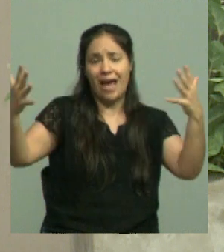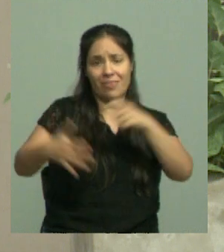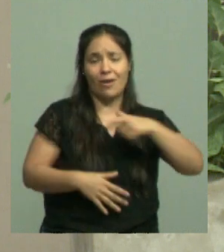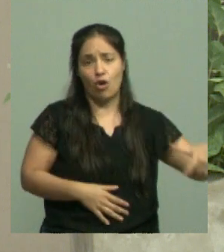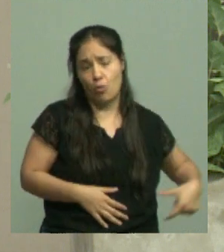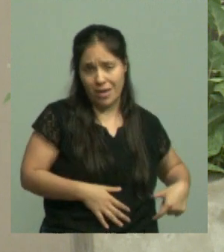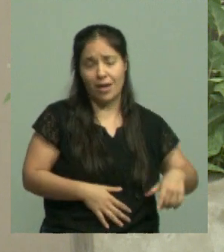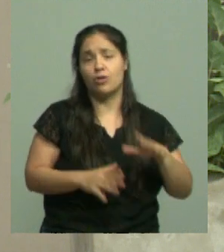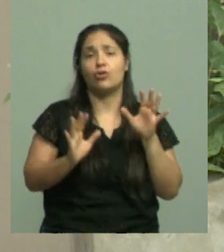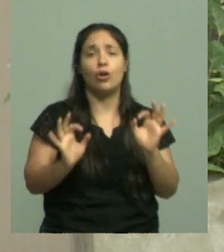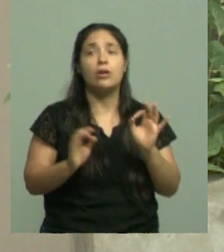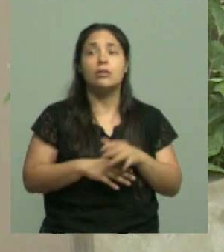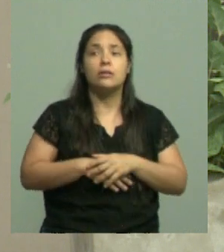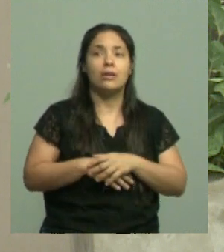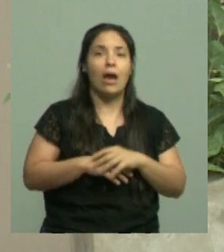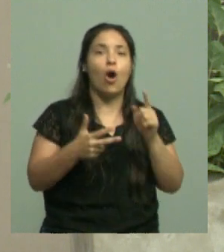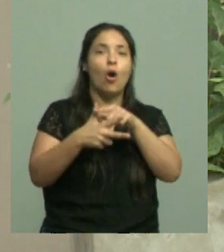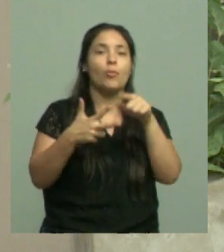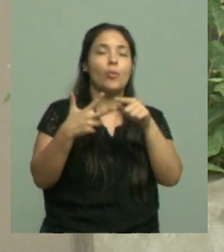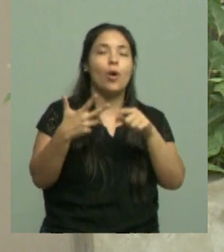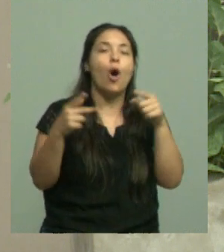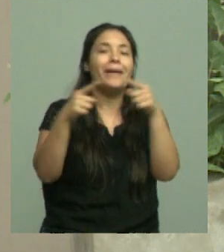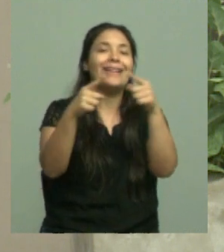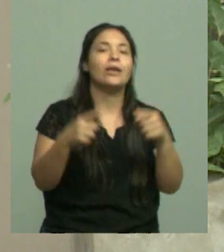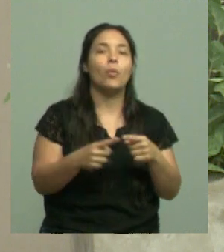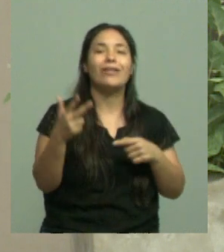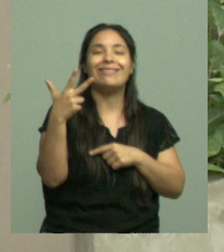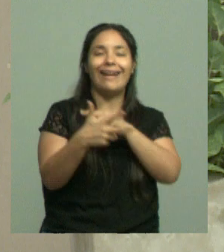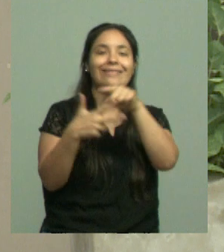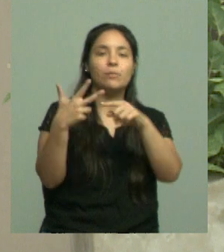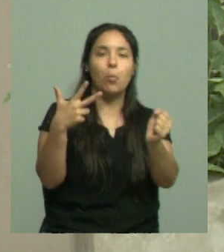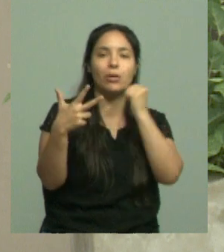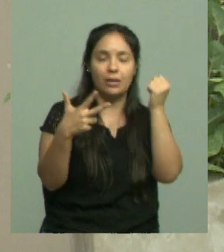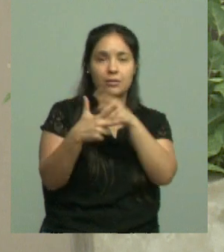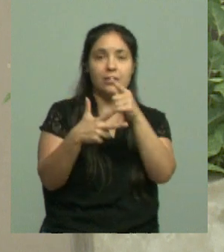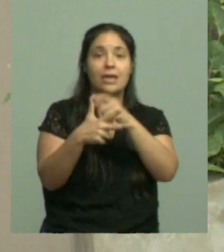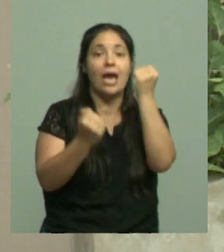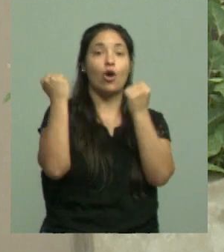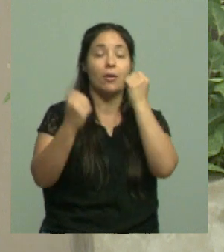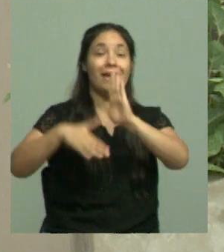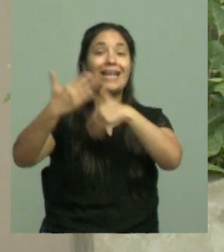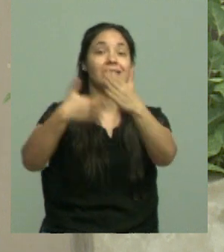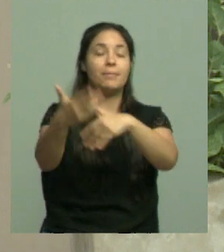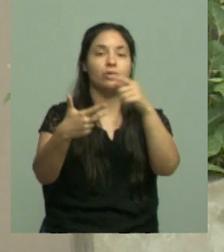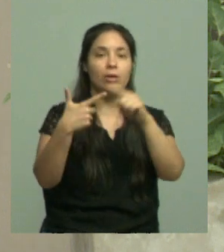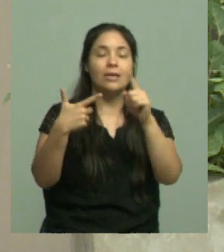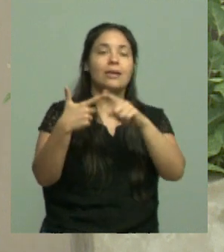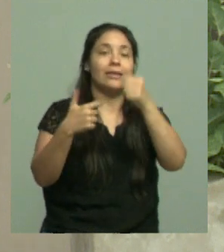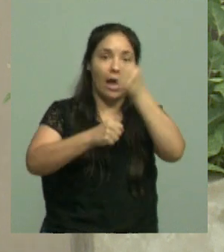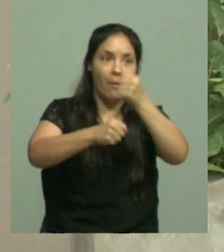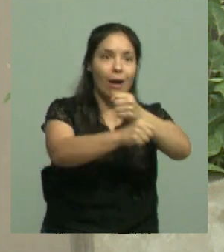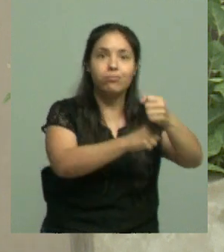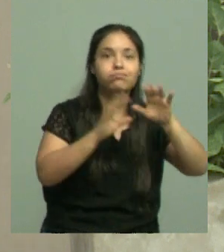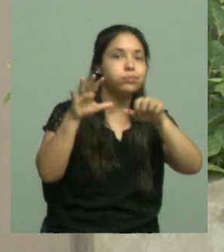gobiernos, tienden a tres objetivos principales: al crecimiento económico, a la disminución del desempleo y a la estabilización de los